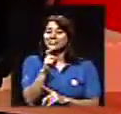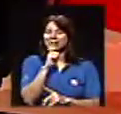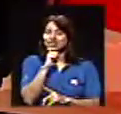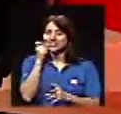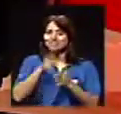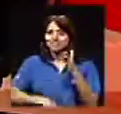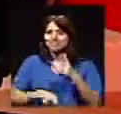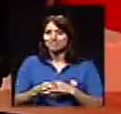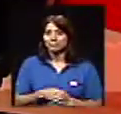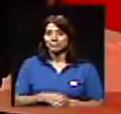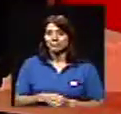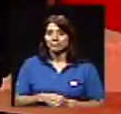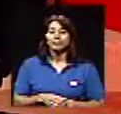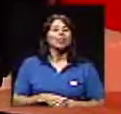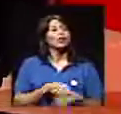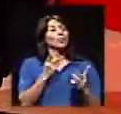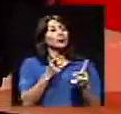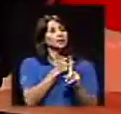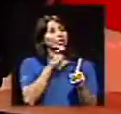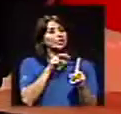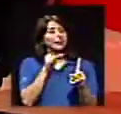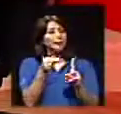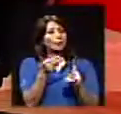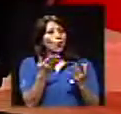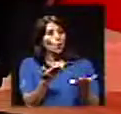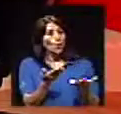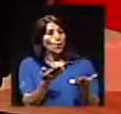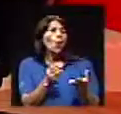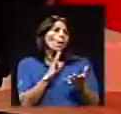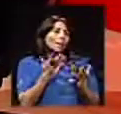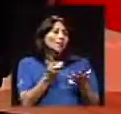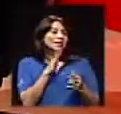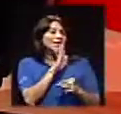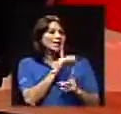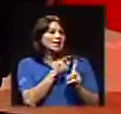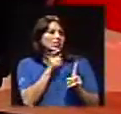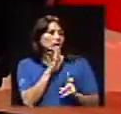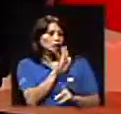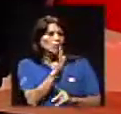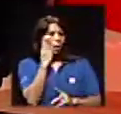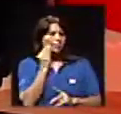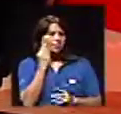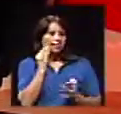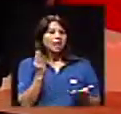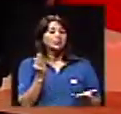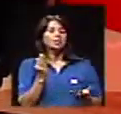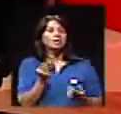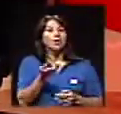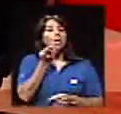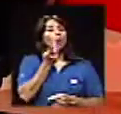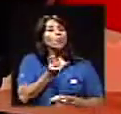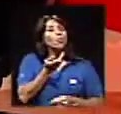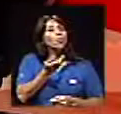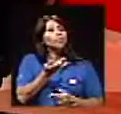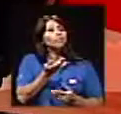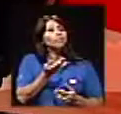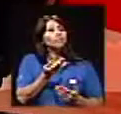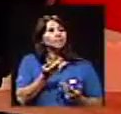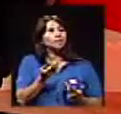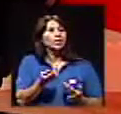difícil. Desde esa óptica, o más bien desde esa experiencia, una de las cosas, y yo creo que es un tema